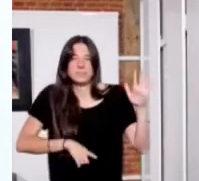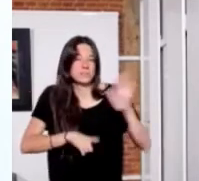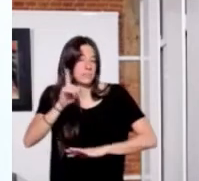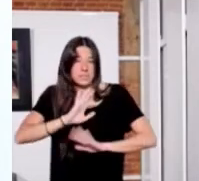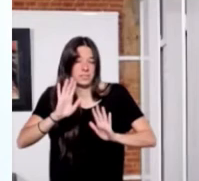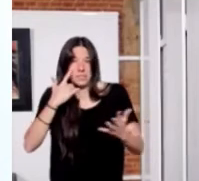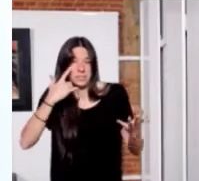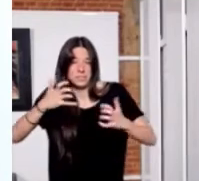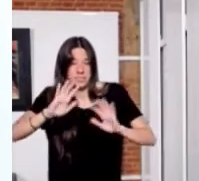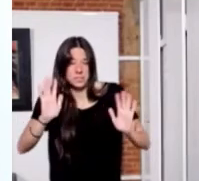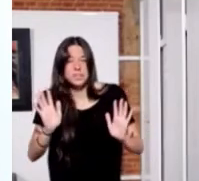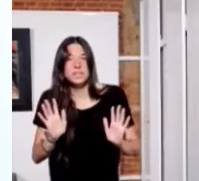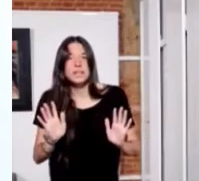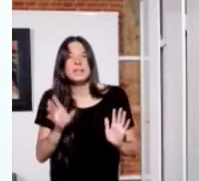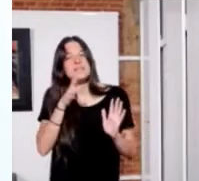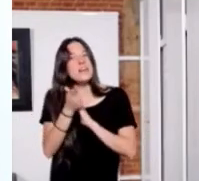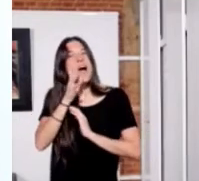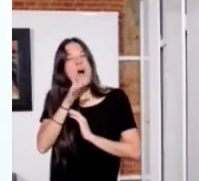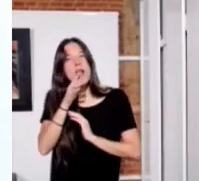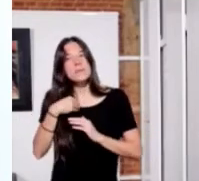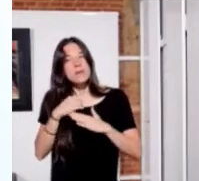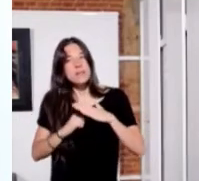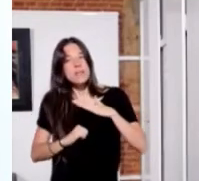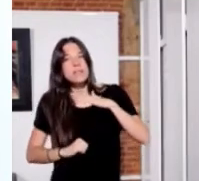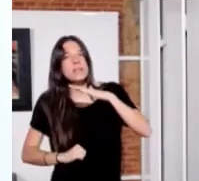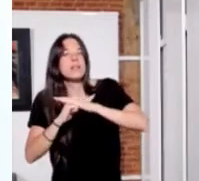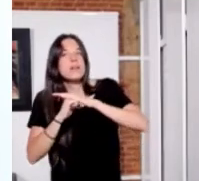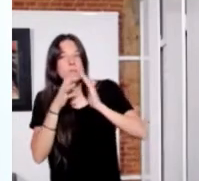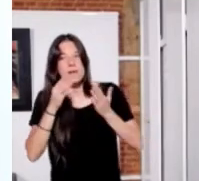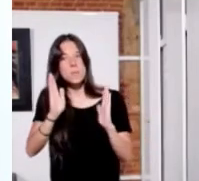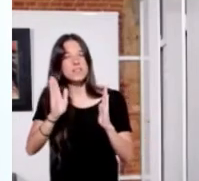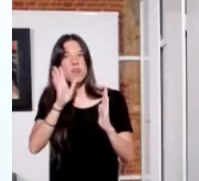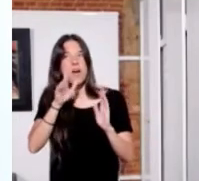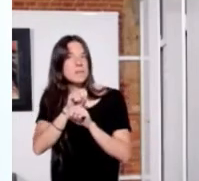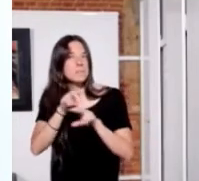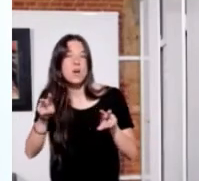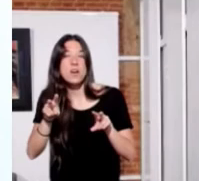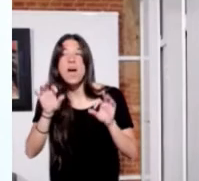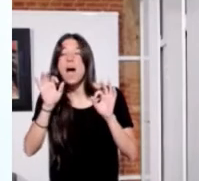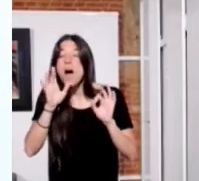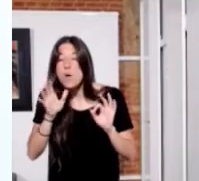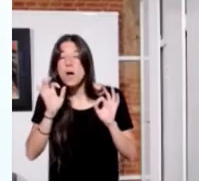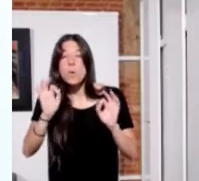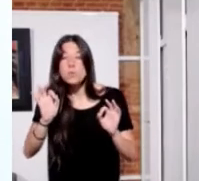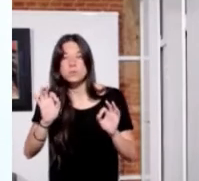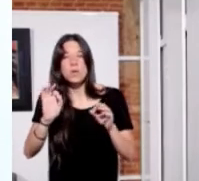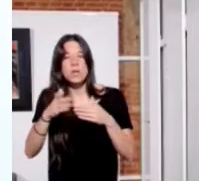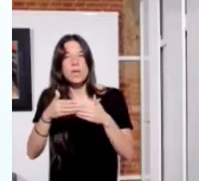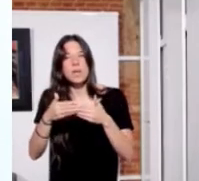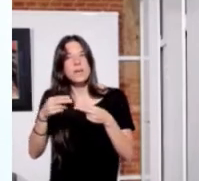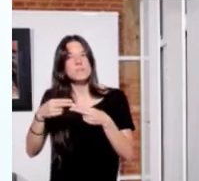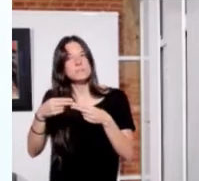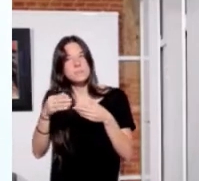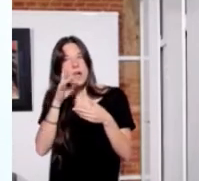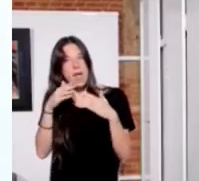toca techo y alcanza un punto más álgido justo ahora que se abren las puertas de par en par y que podemos